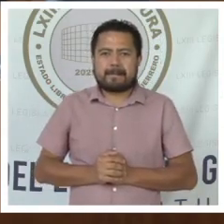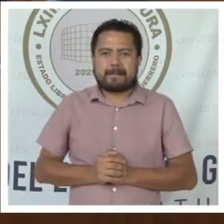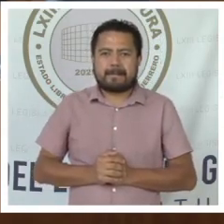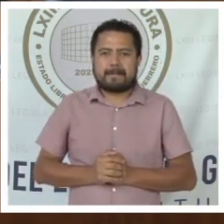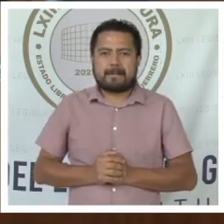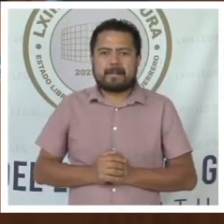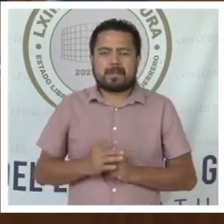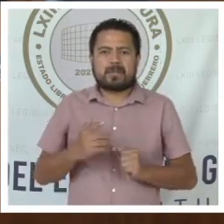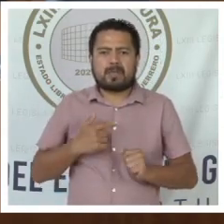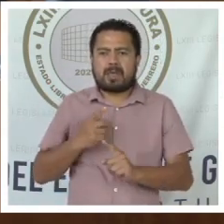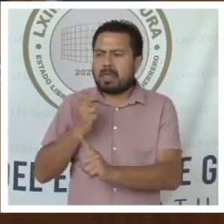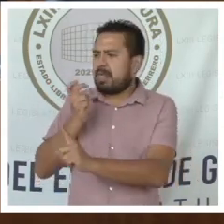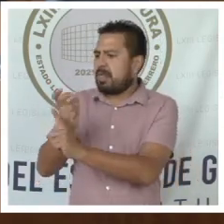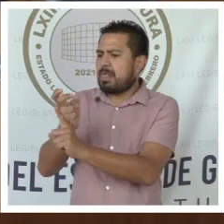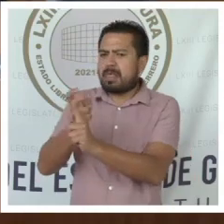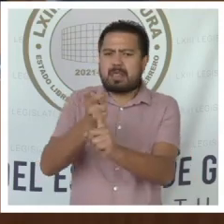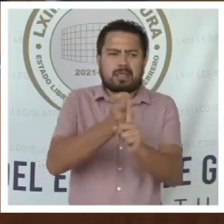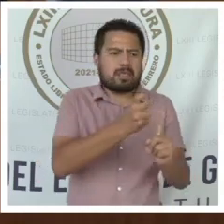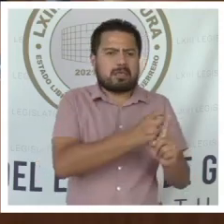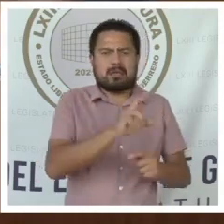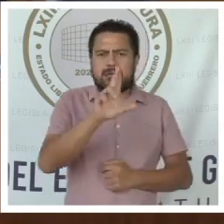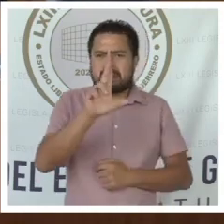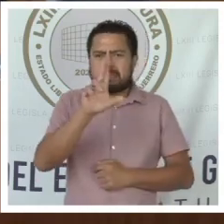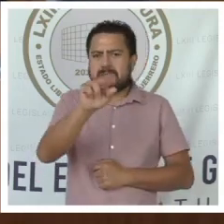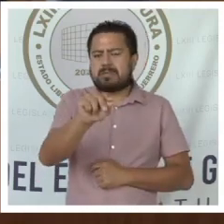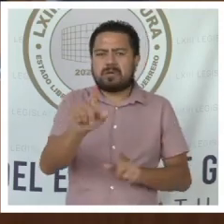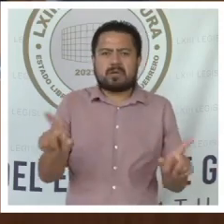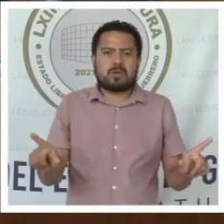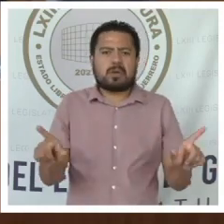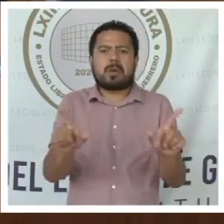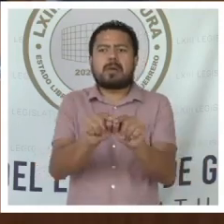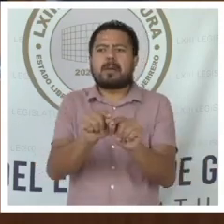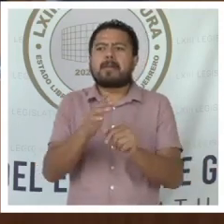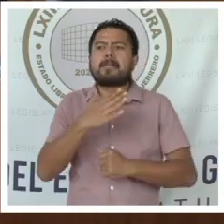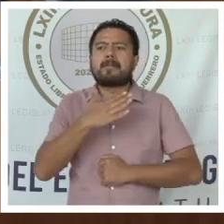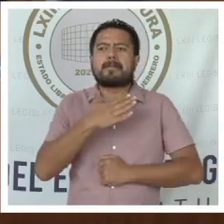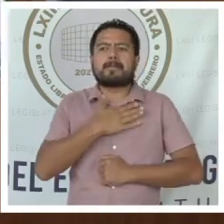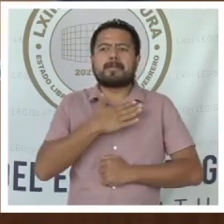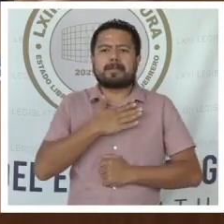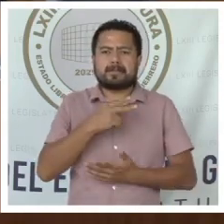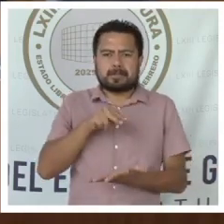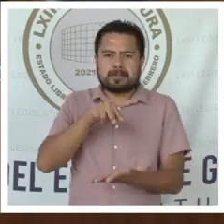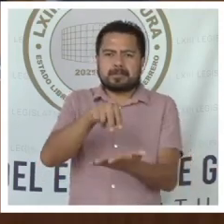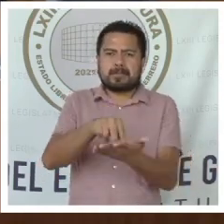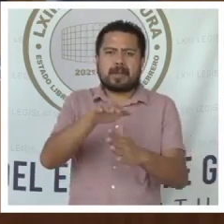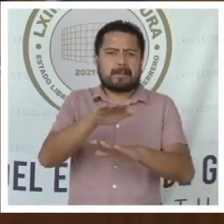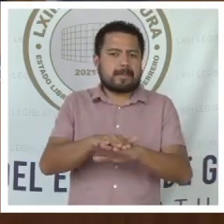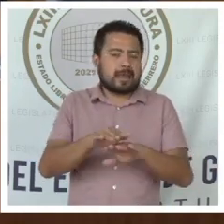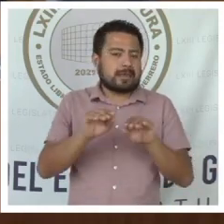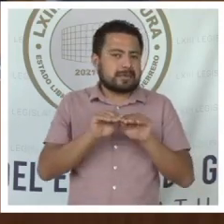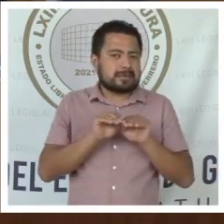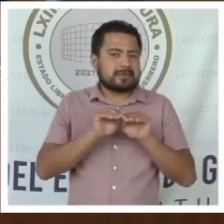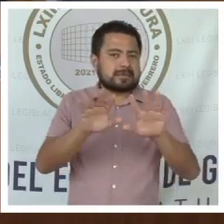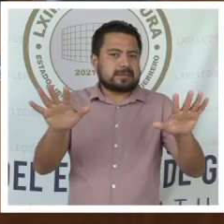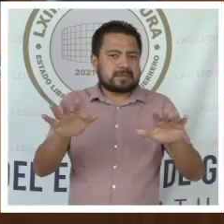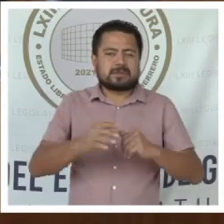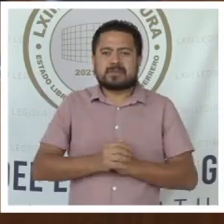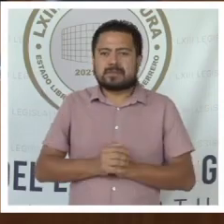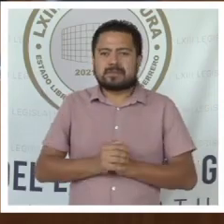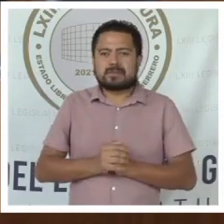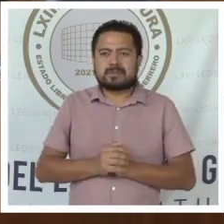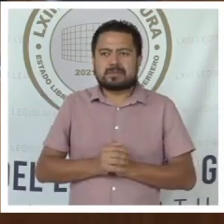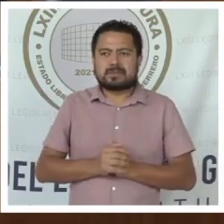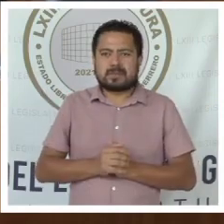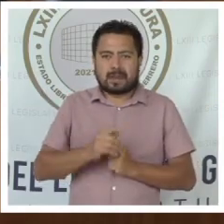y no vengo a señalar a nadie vengo solamente para hacer esta aclaración no